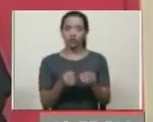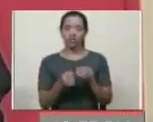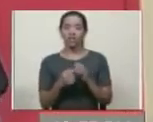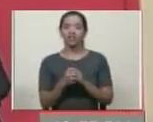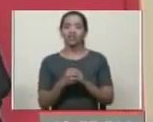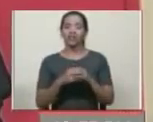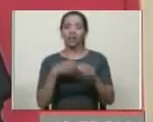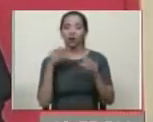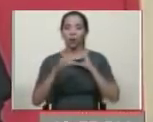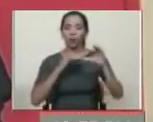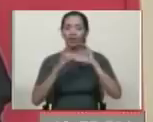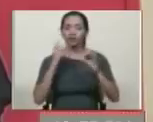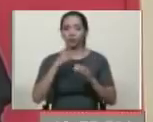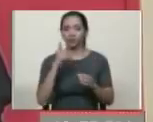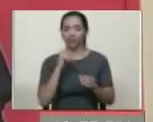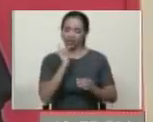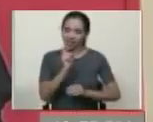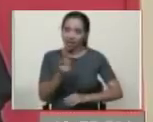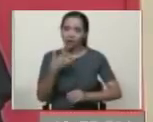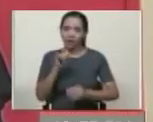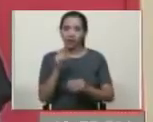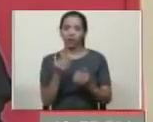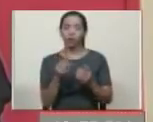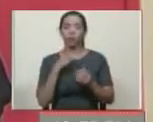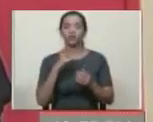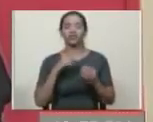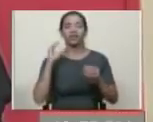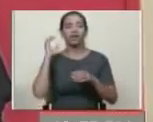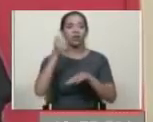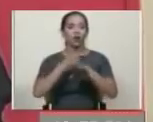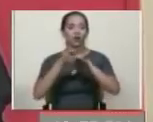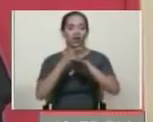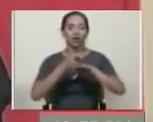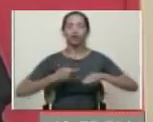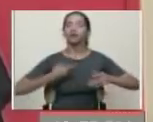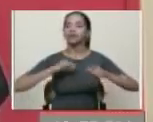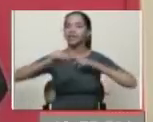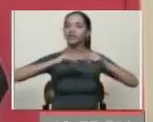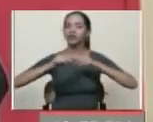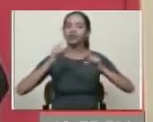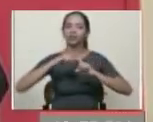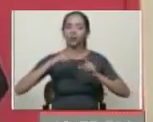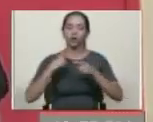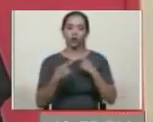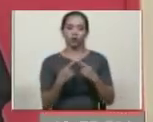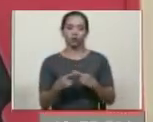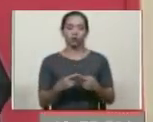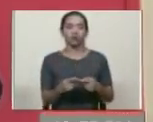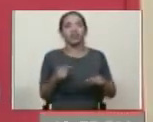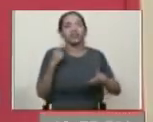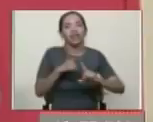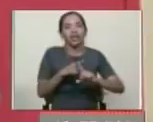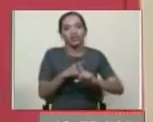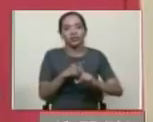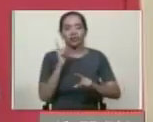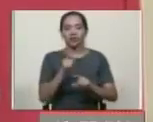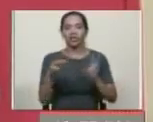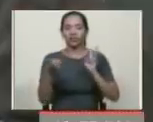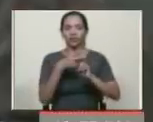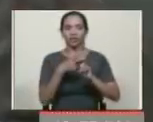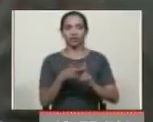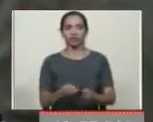política que debe existir como política de Estado, que se gestione este tipo de cosas, desde el deber ser de una etiqueta, por ejemplo.